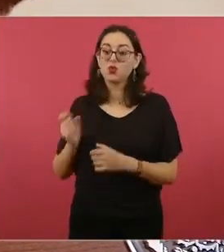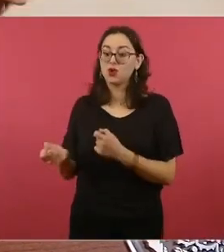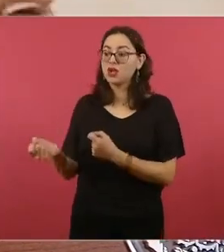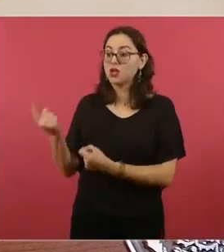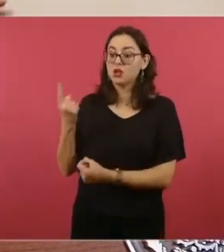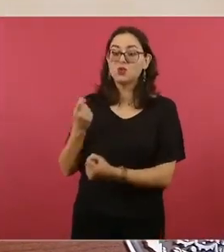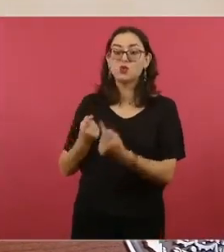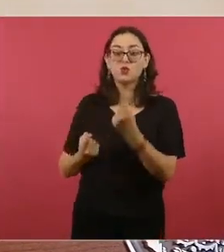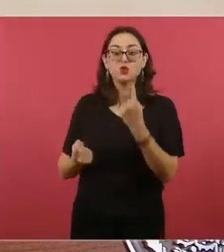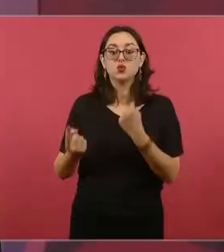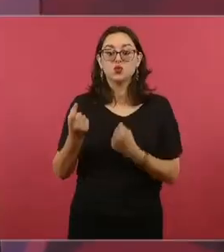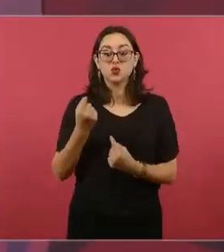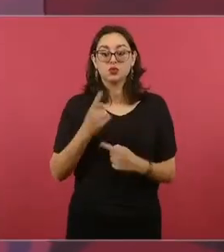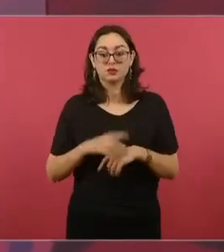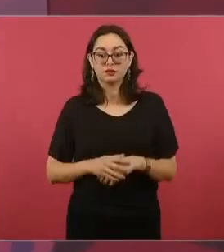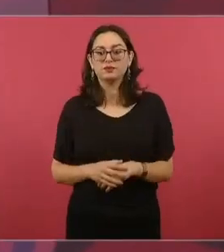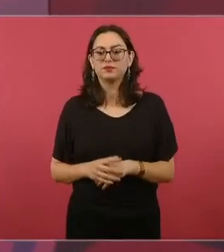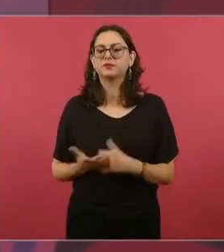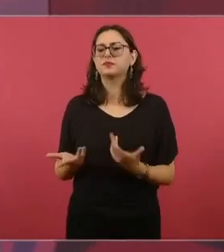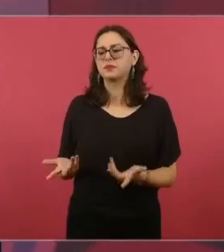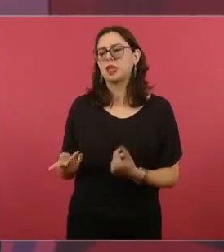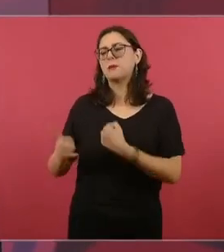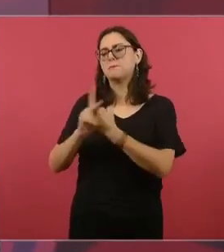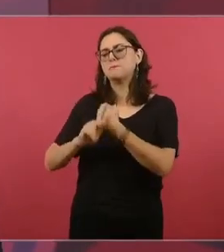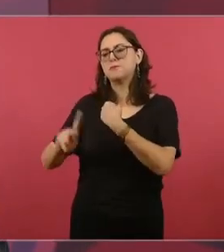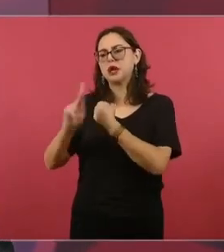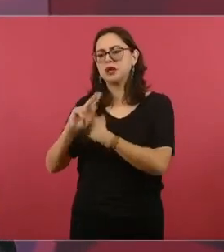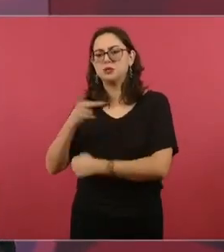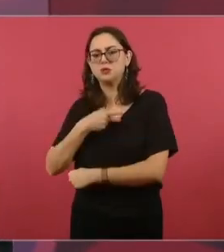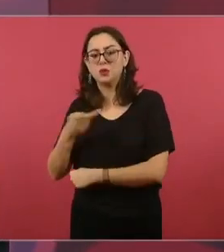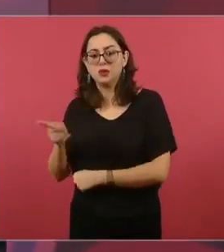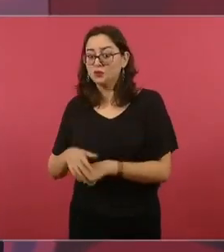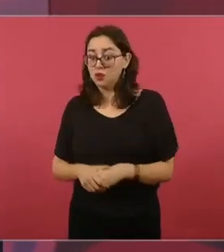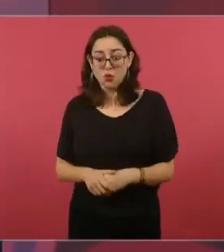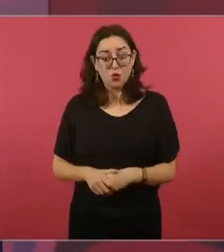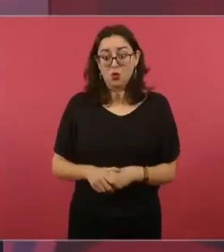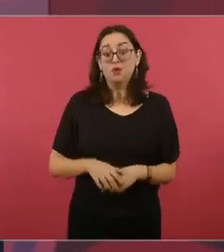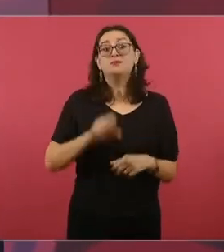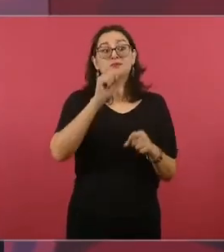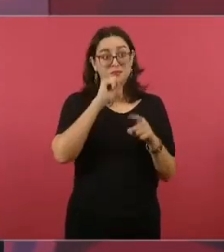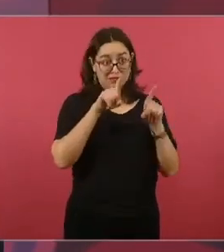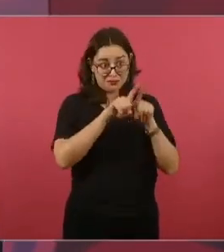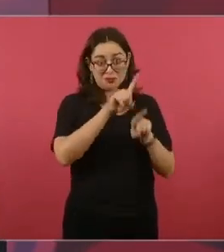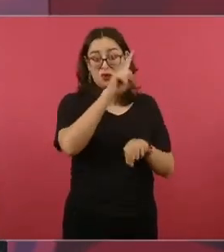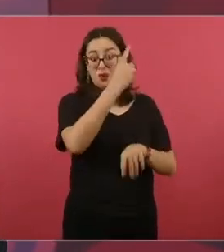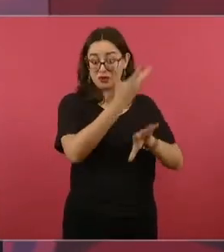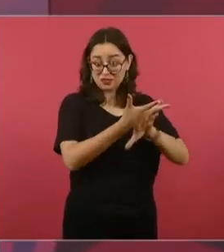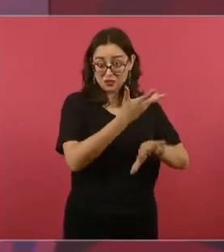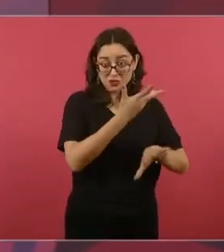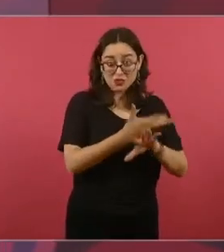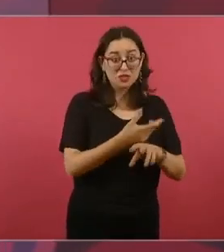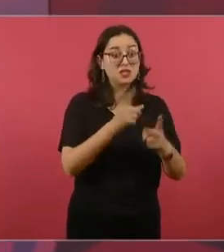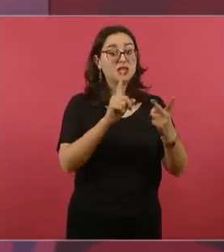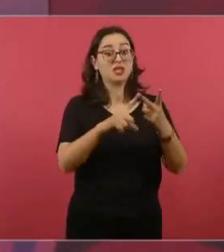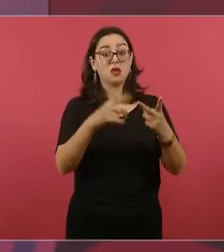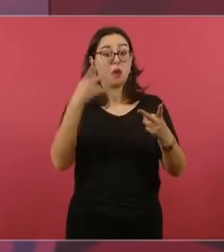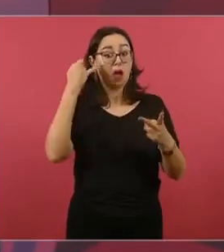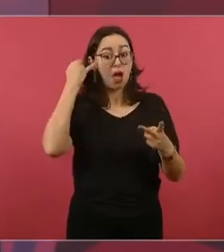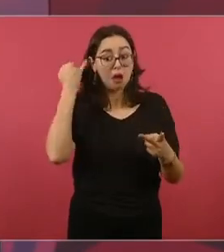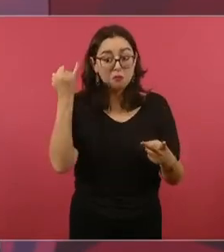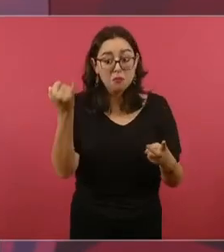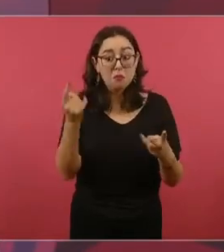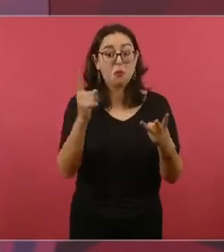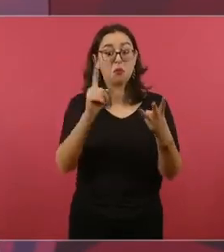nada más en los países pobres, en Estados Unidos, en Japón,